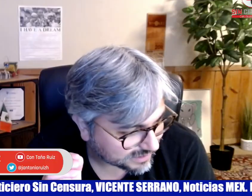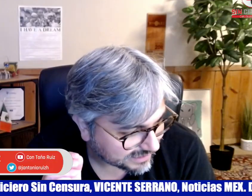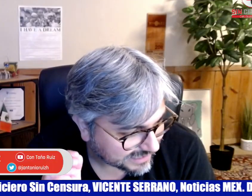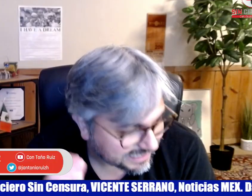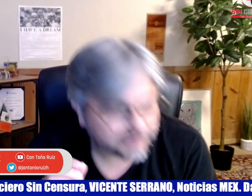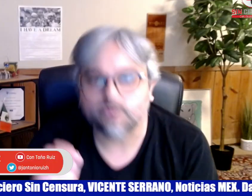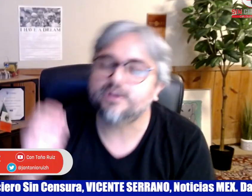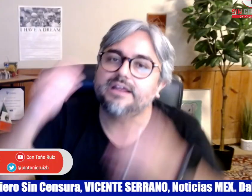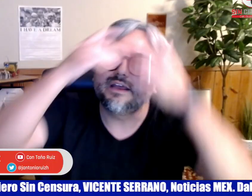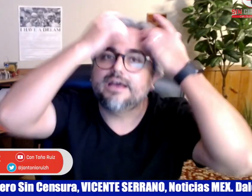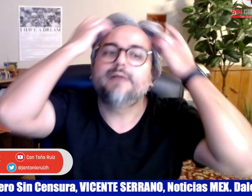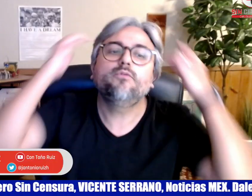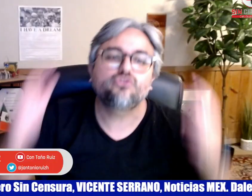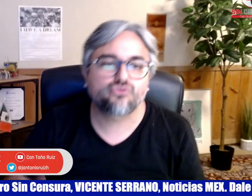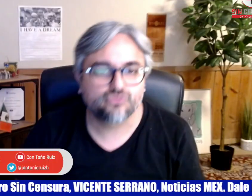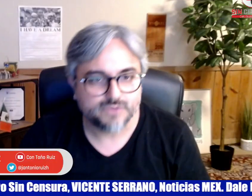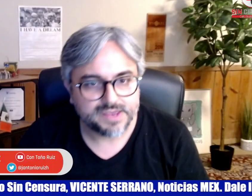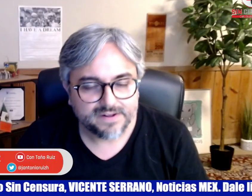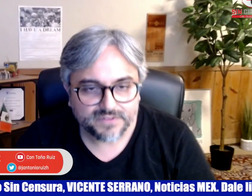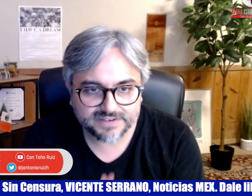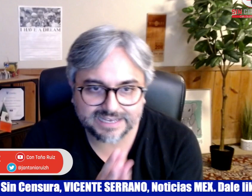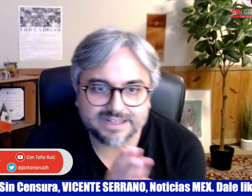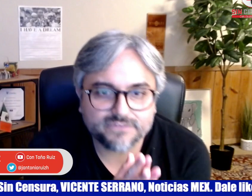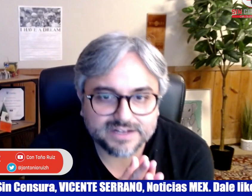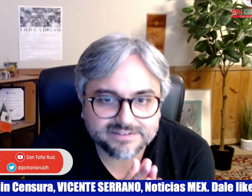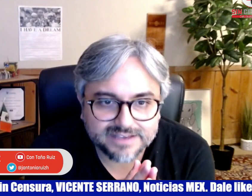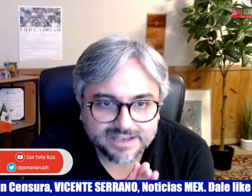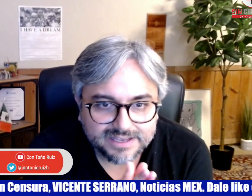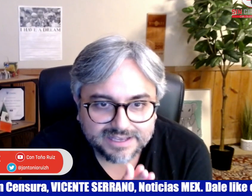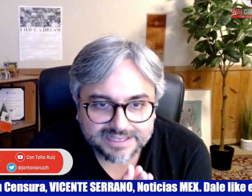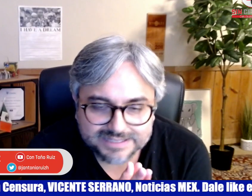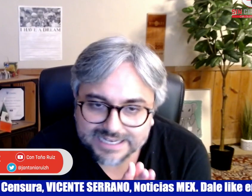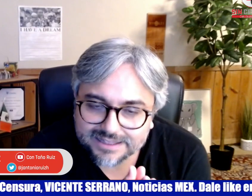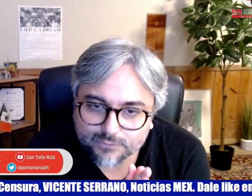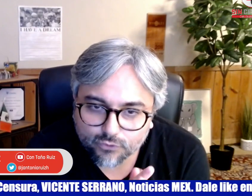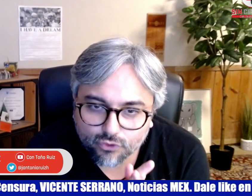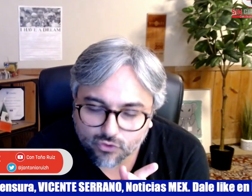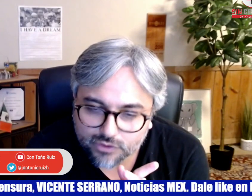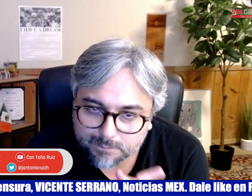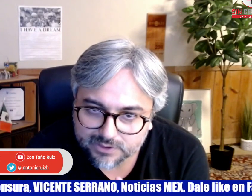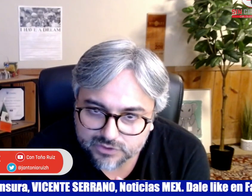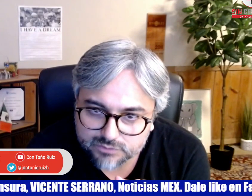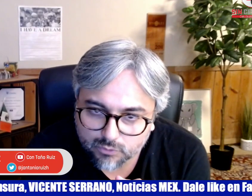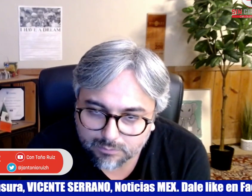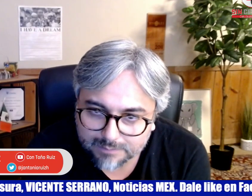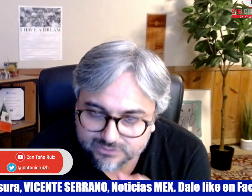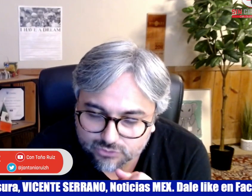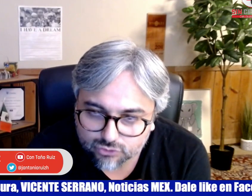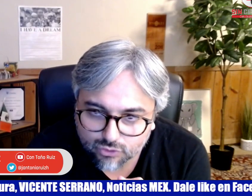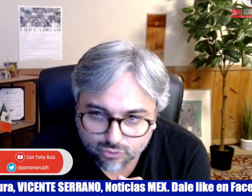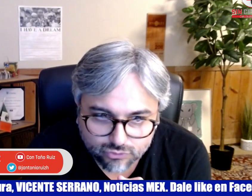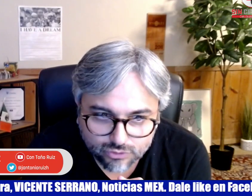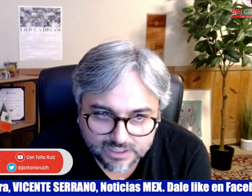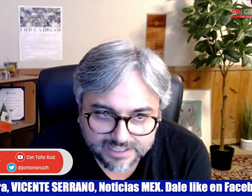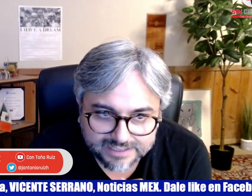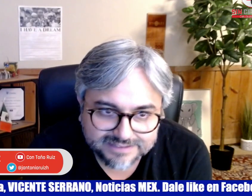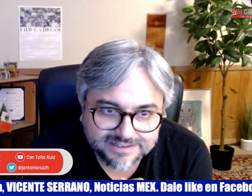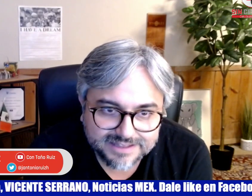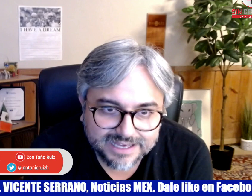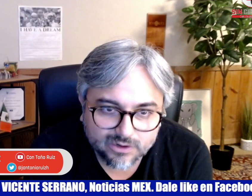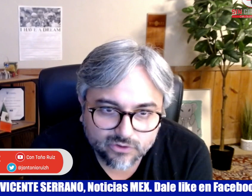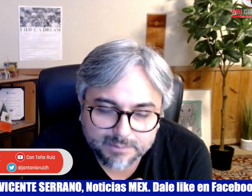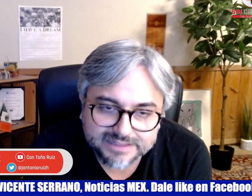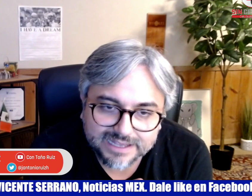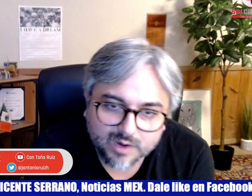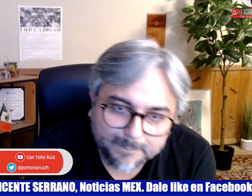con lo que le da en la torre a muchos. Dice que la diferencia que tienen de fondo con el periodismo más ortodoxo es que